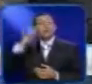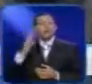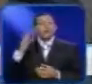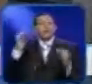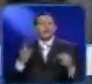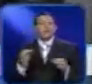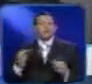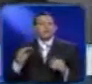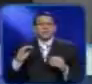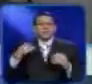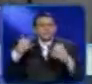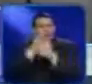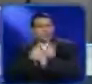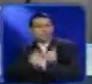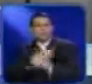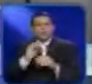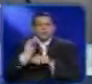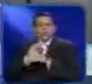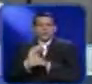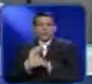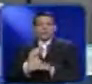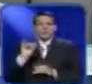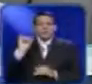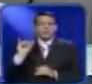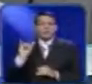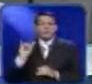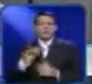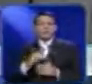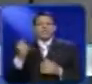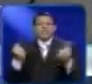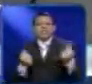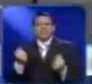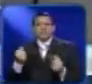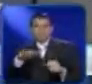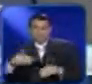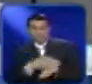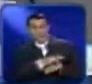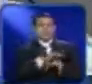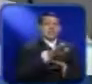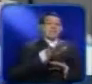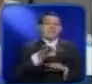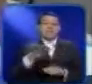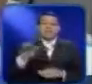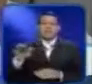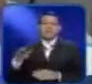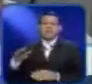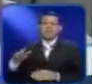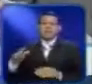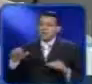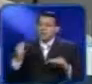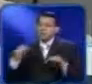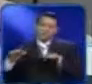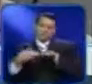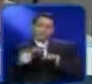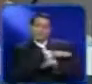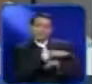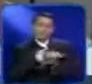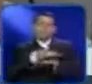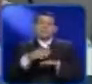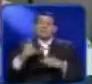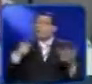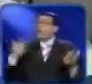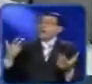pues, tenemos, y pues... Un chofer ágil. Y un chofer ágil que supo maniobrar y salir de la situación,